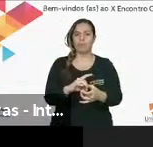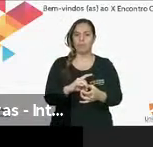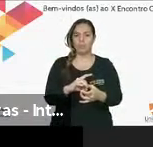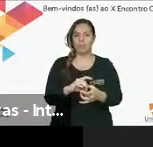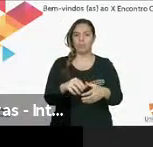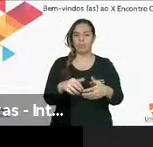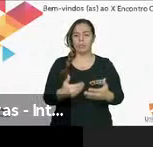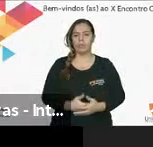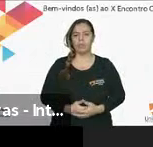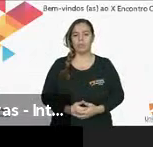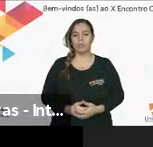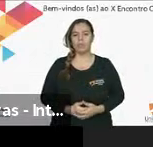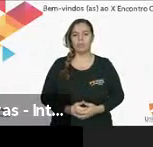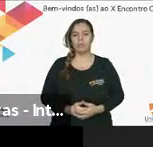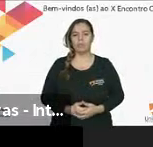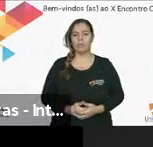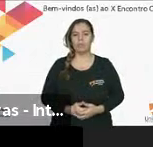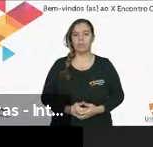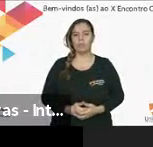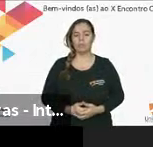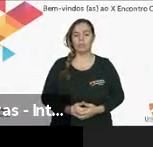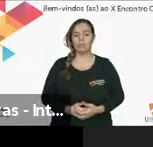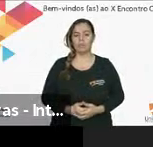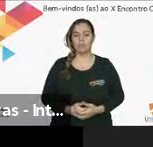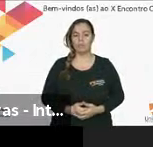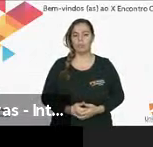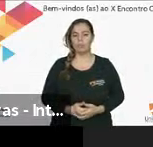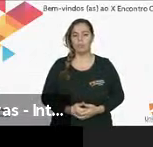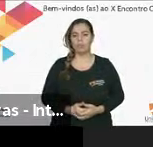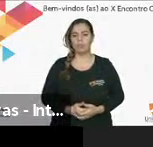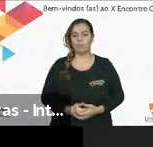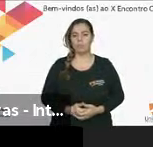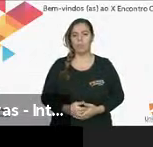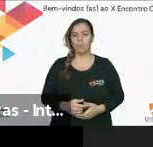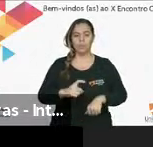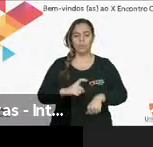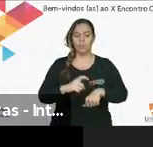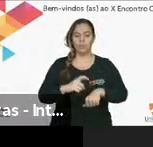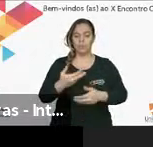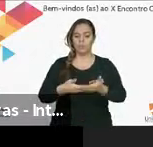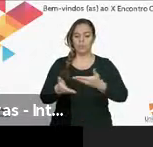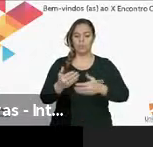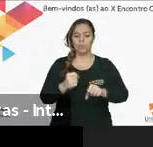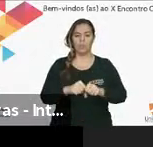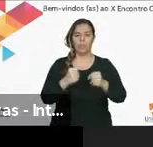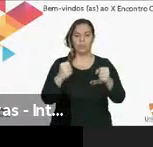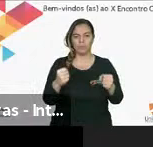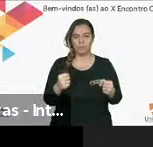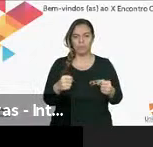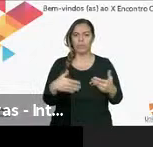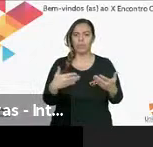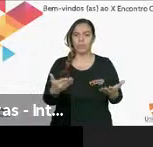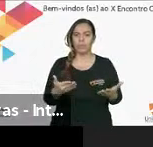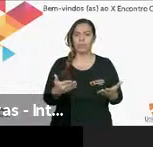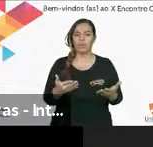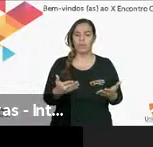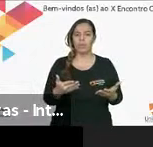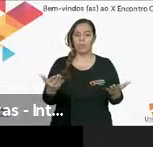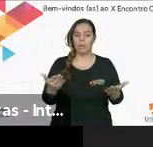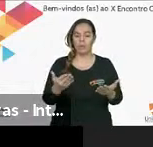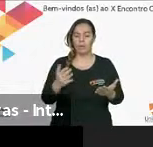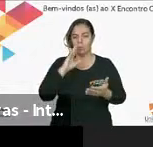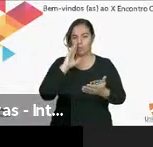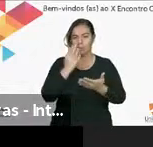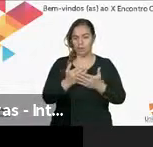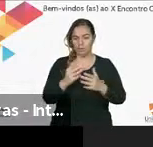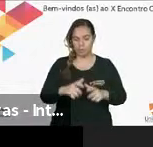rote, correspondencia estructural con el entorno, momento en que se rompe, se desintegra. Bueno, y siguió, ahora